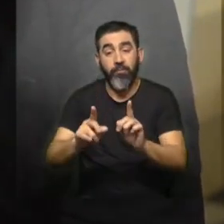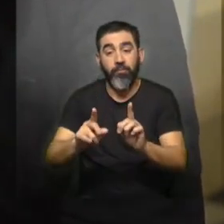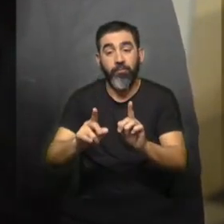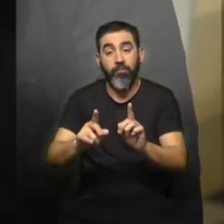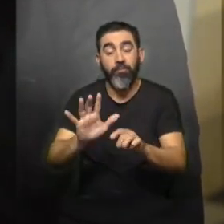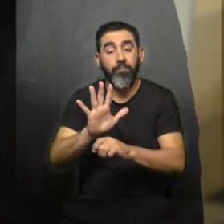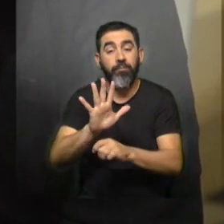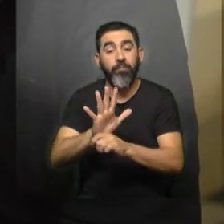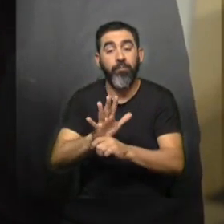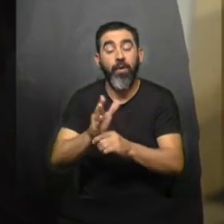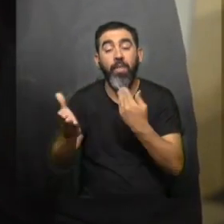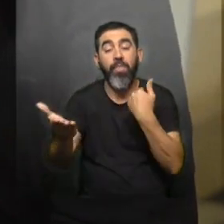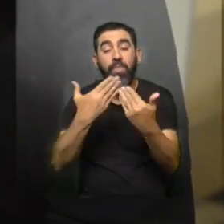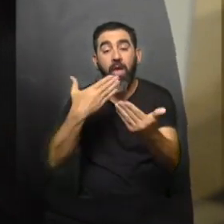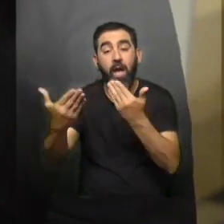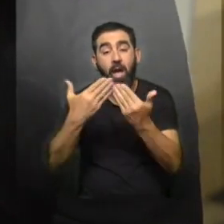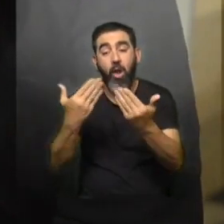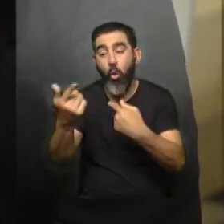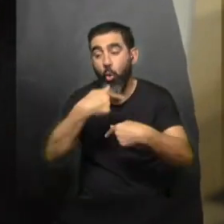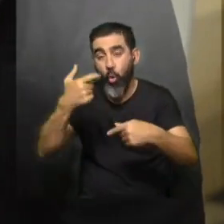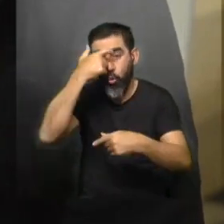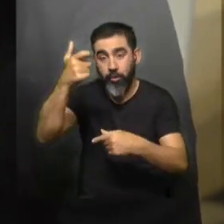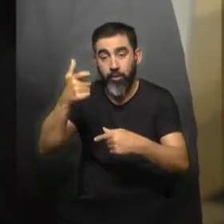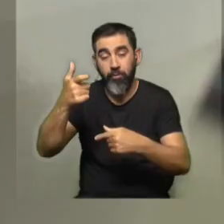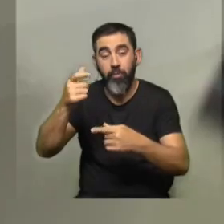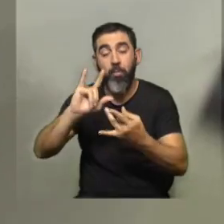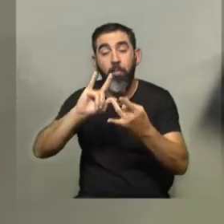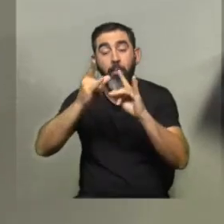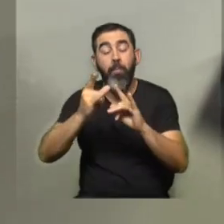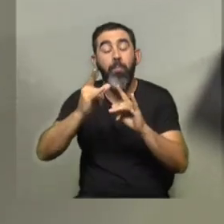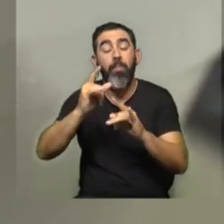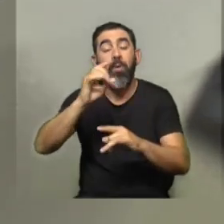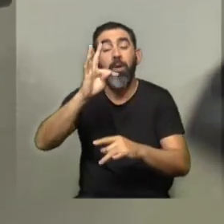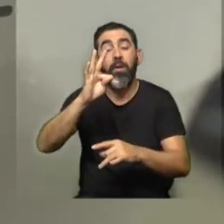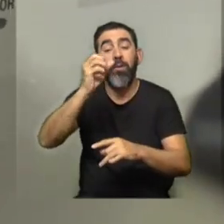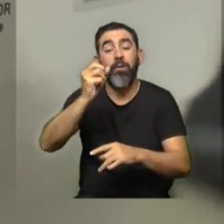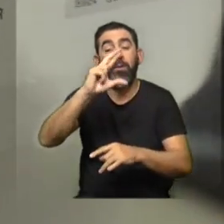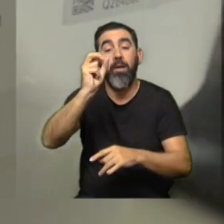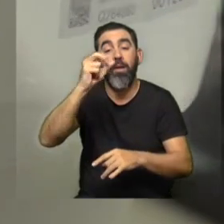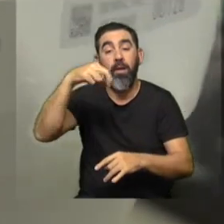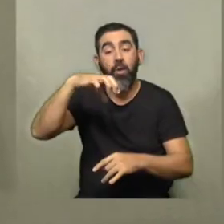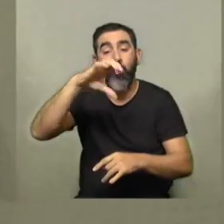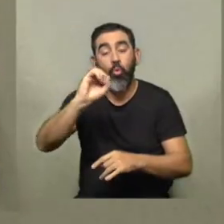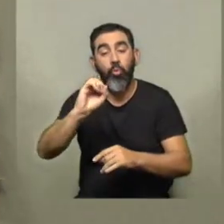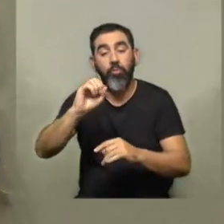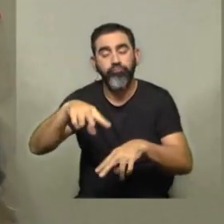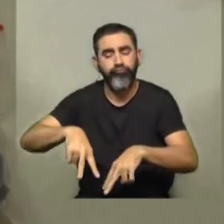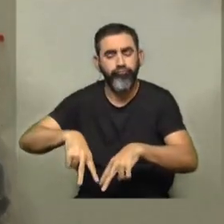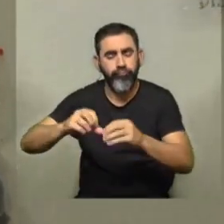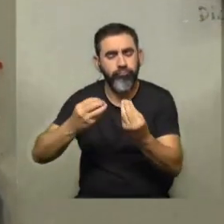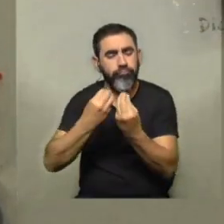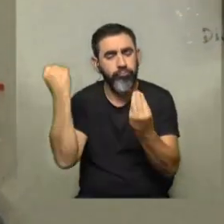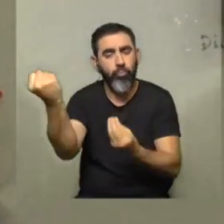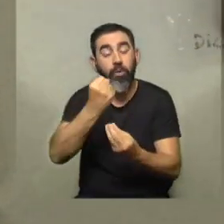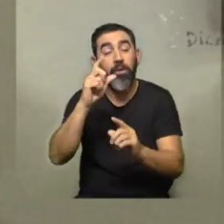algo así como llamar diálogos arqueométricos con el Palacio Taranco. Ahí hay una colección muy grande y también se trabajó en la conservación,